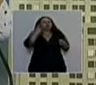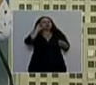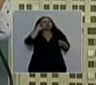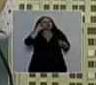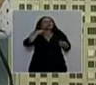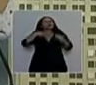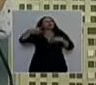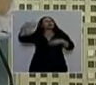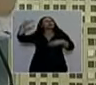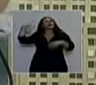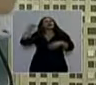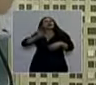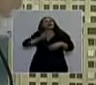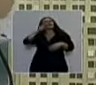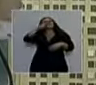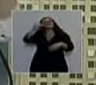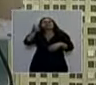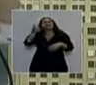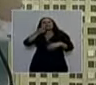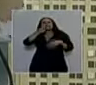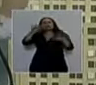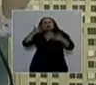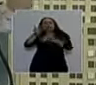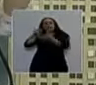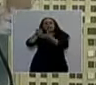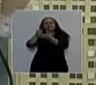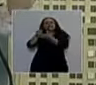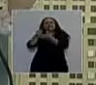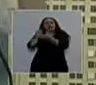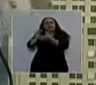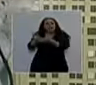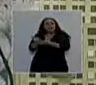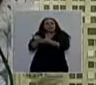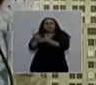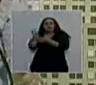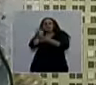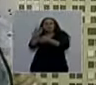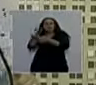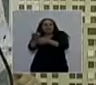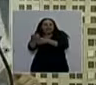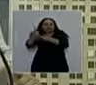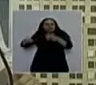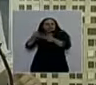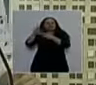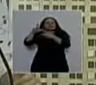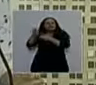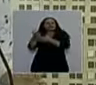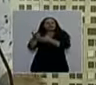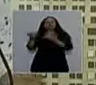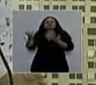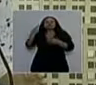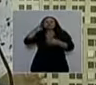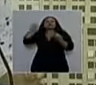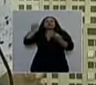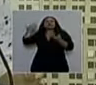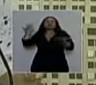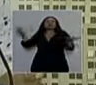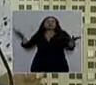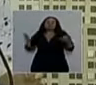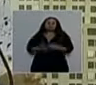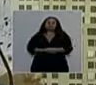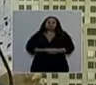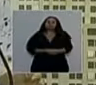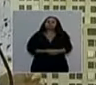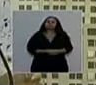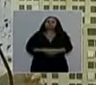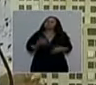día culminan, porque a la presidenta se le vio muy animada y se le vio de buen talante y se le vio ciertamente hablando sobre todos los temas, ¿no? Sobre estos